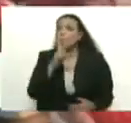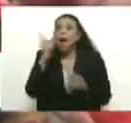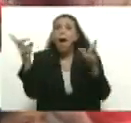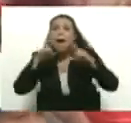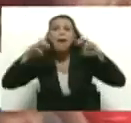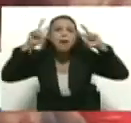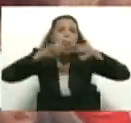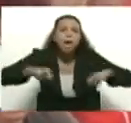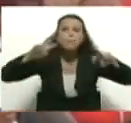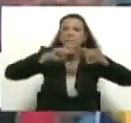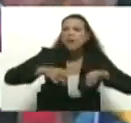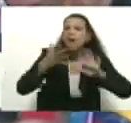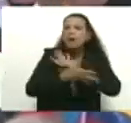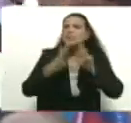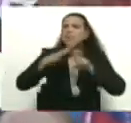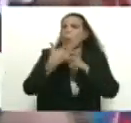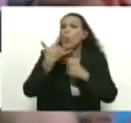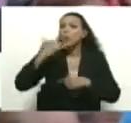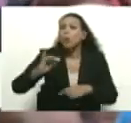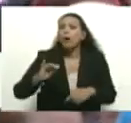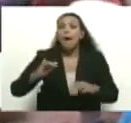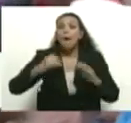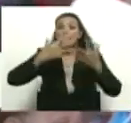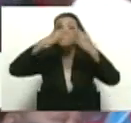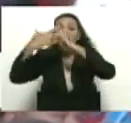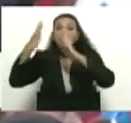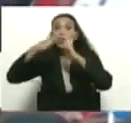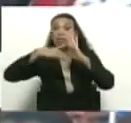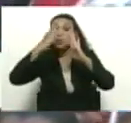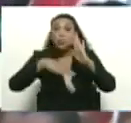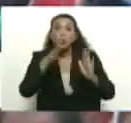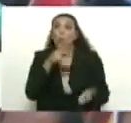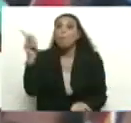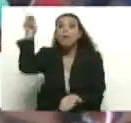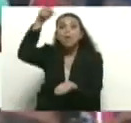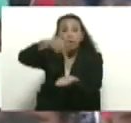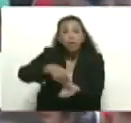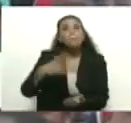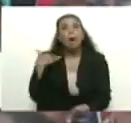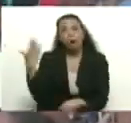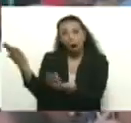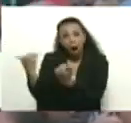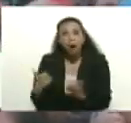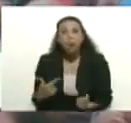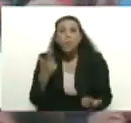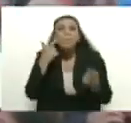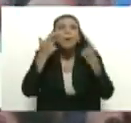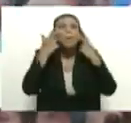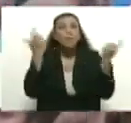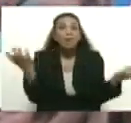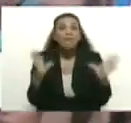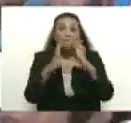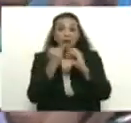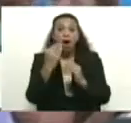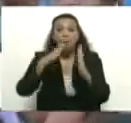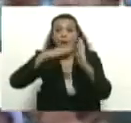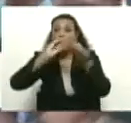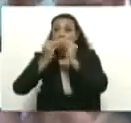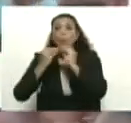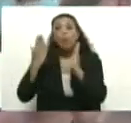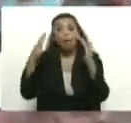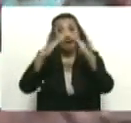revisar Barrio Tricolor, que tiene tiempo que no viene. Bueno, nosotros estamos aquí para eso también, ¿ves?